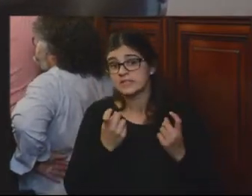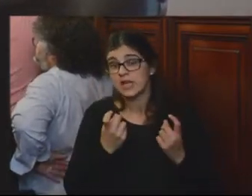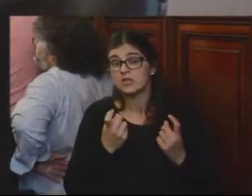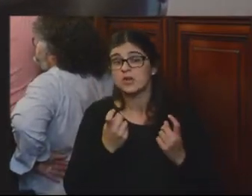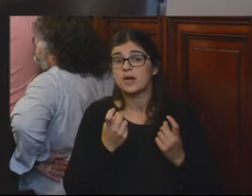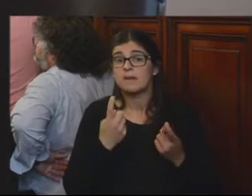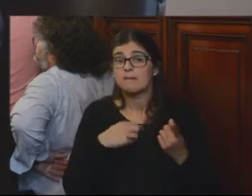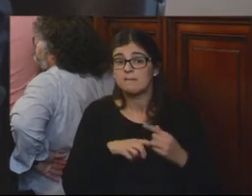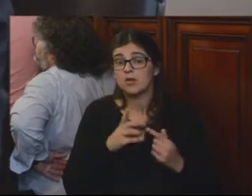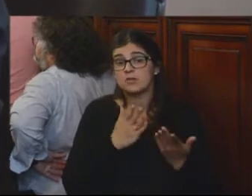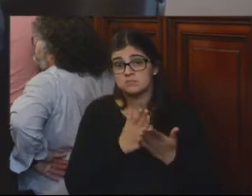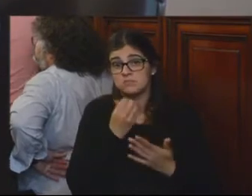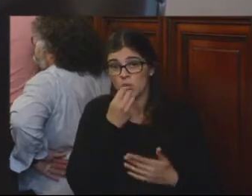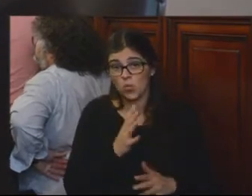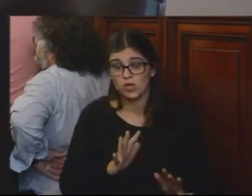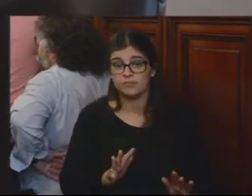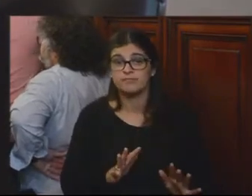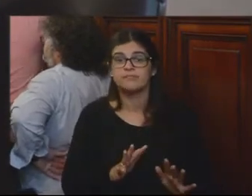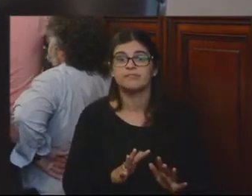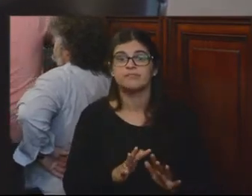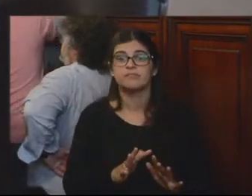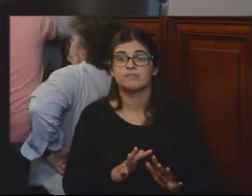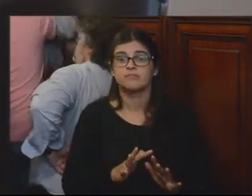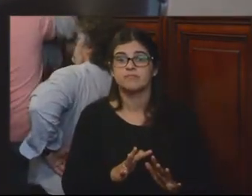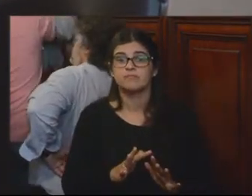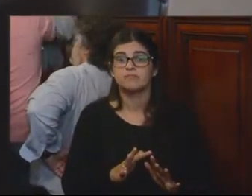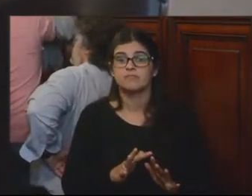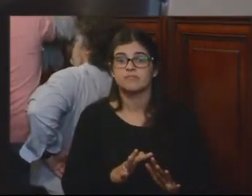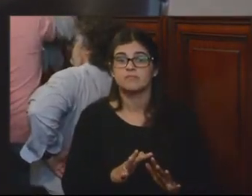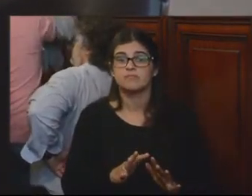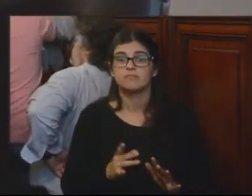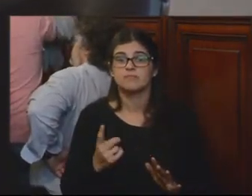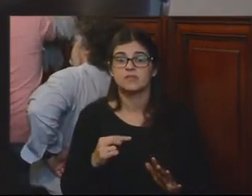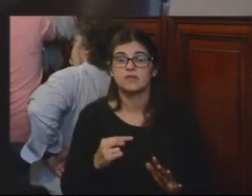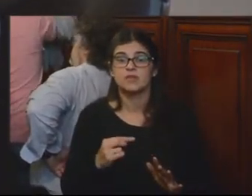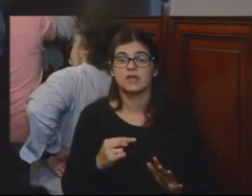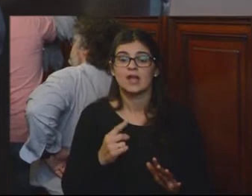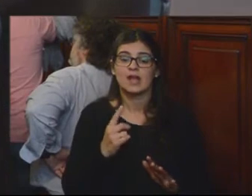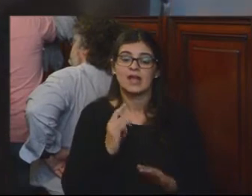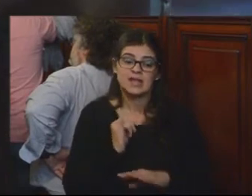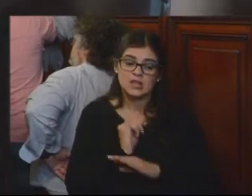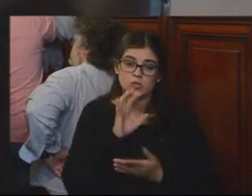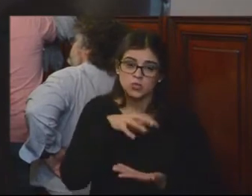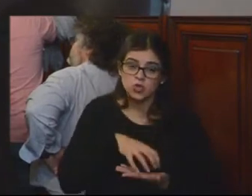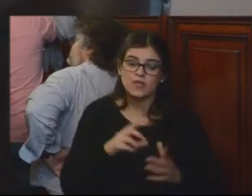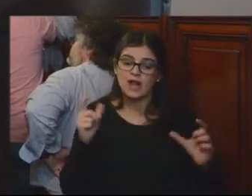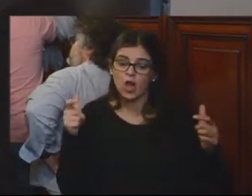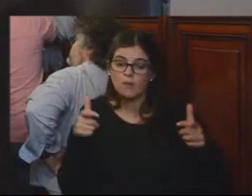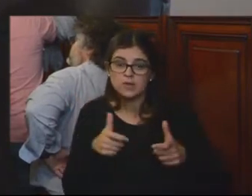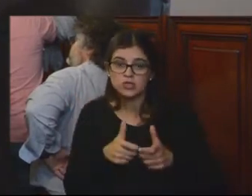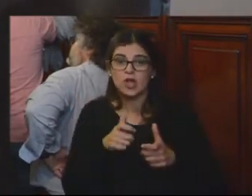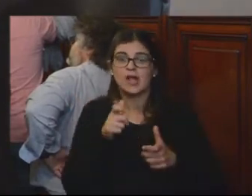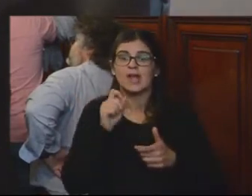siempre es bueno que la posición institucional de la comisión interamericana